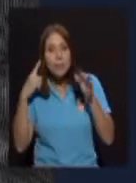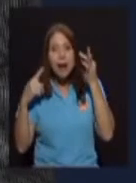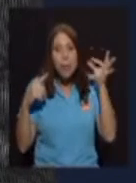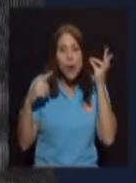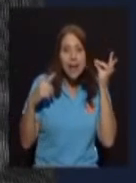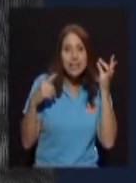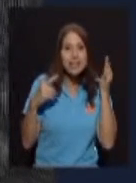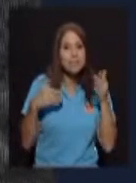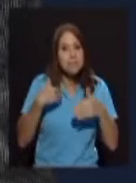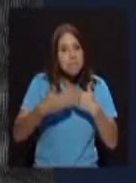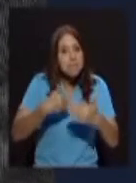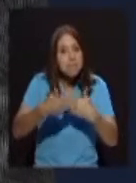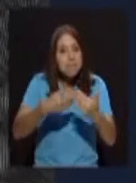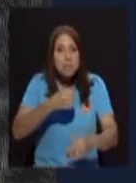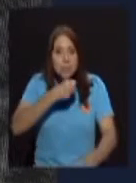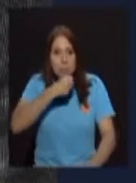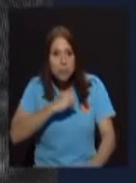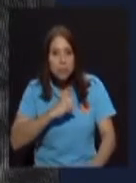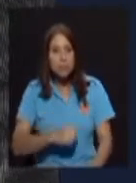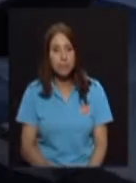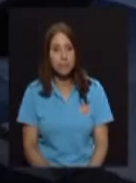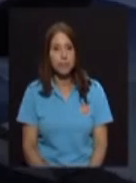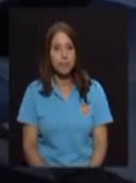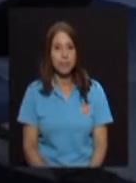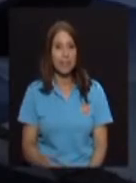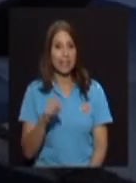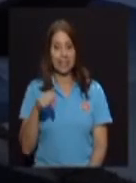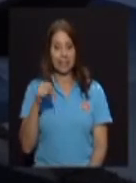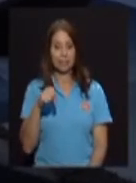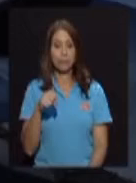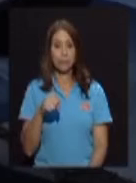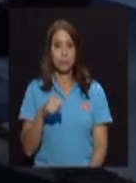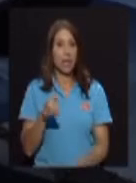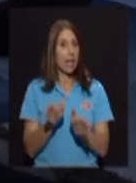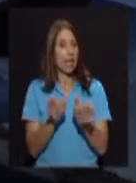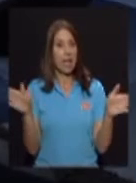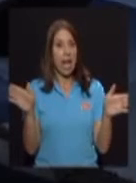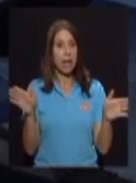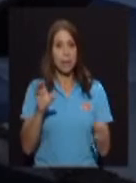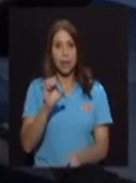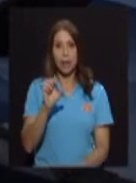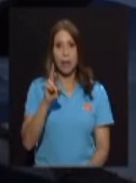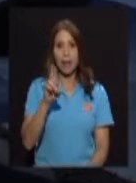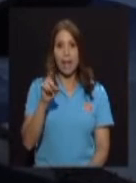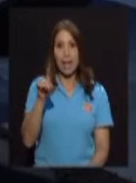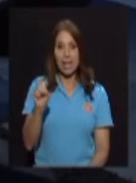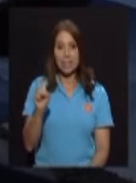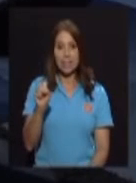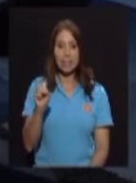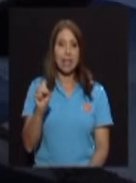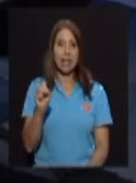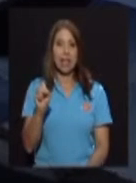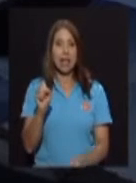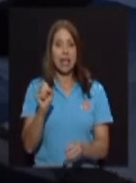que envejecen. Sí, de hecho, en general, CRELES, que pertenece a una familia,